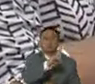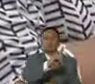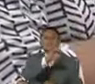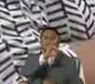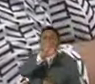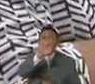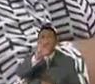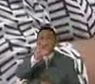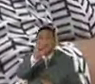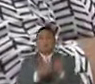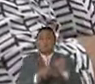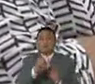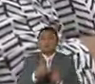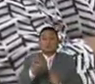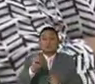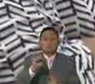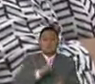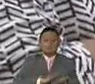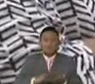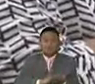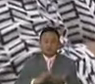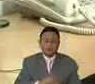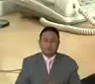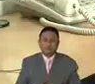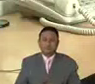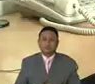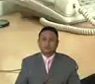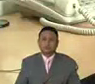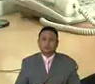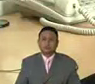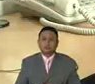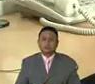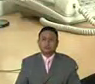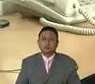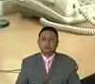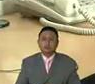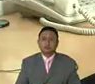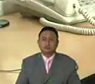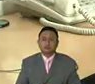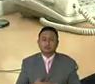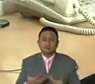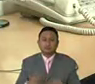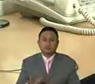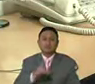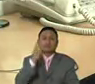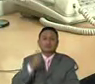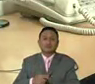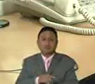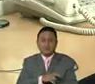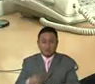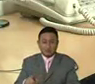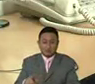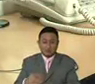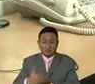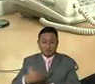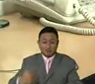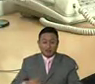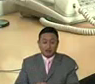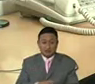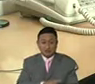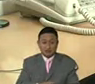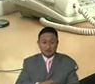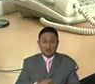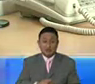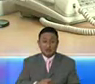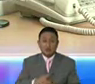178 pedidos de amnistía e indultos. Pero también la derogatoria de los decretos que criminalizan la protesta social